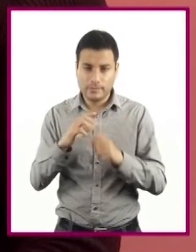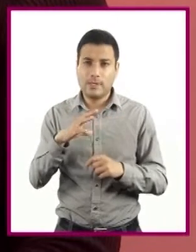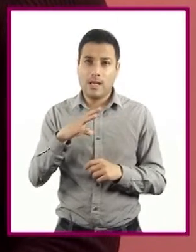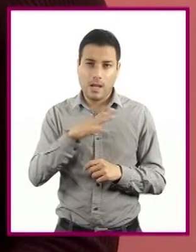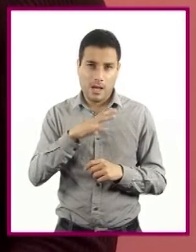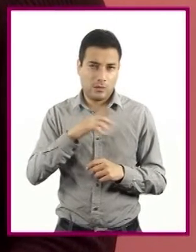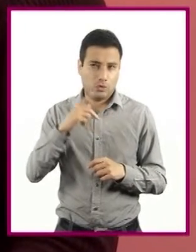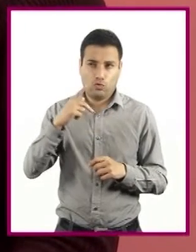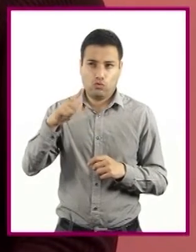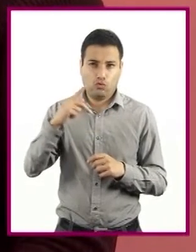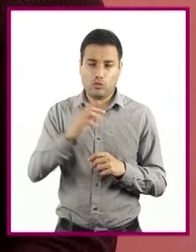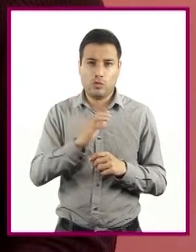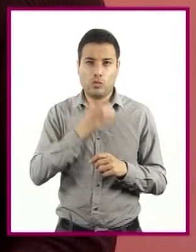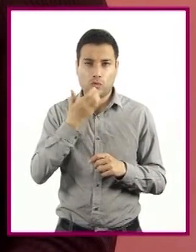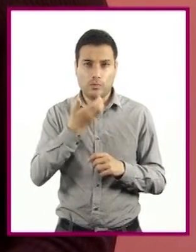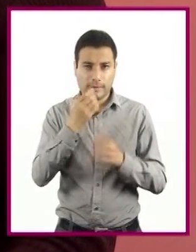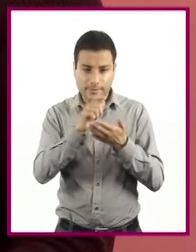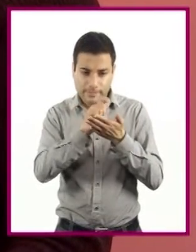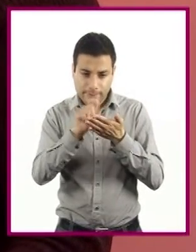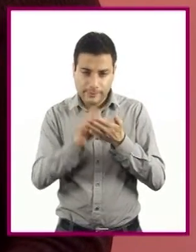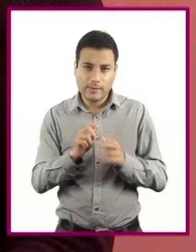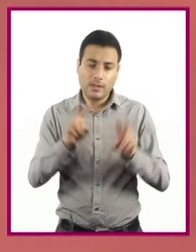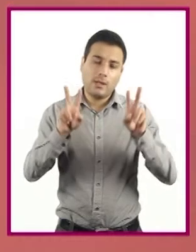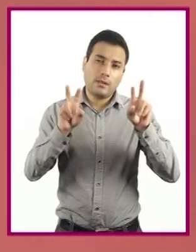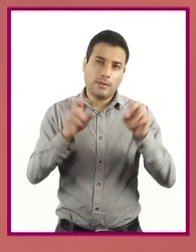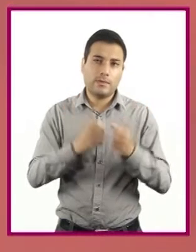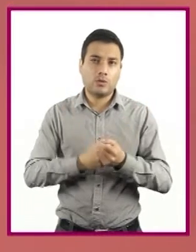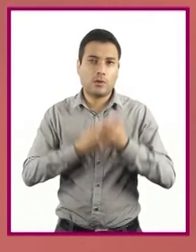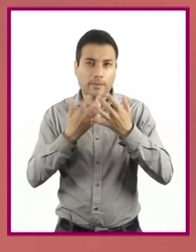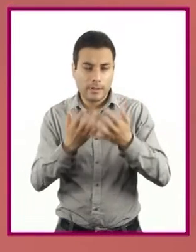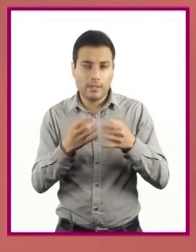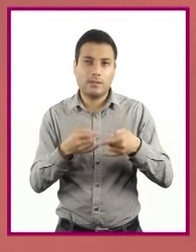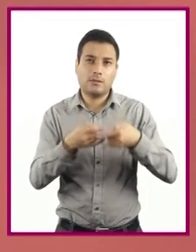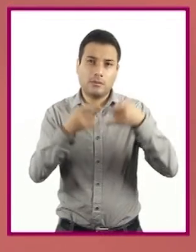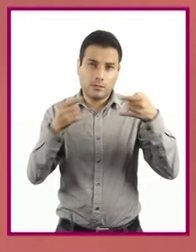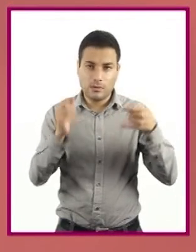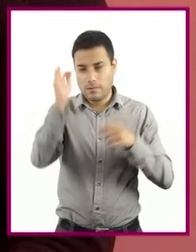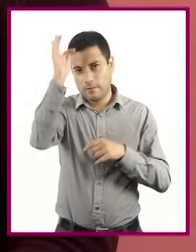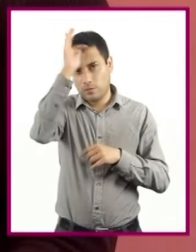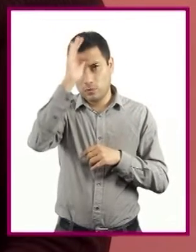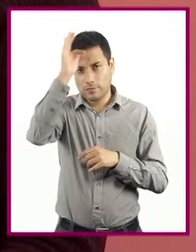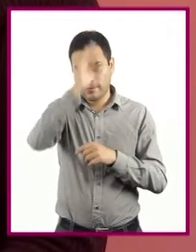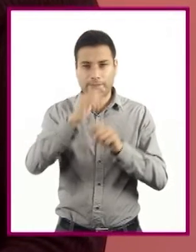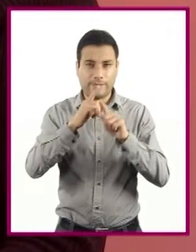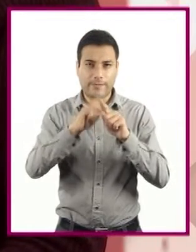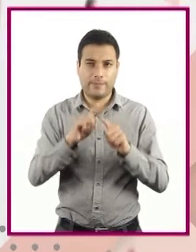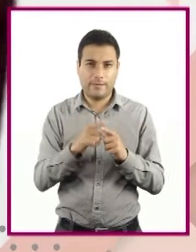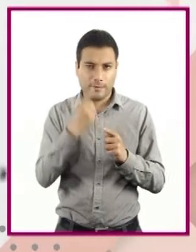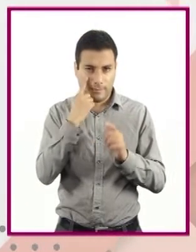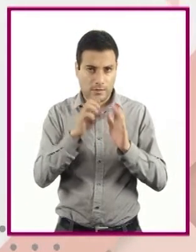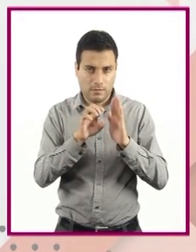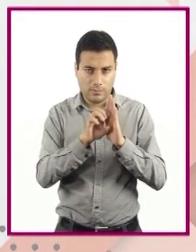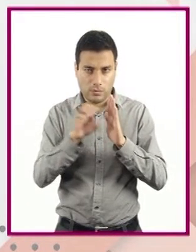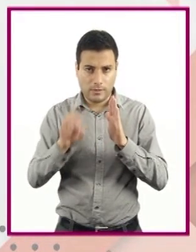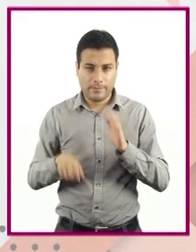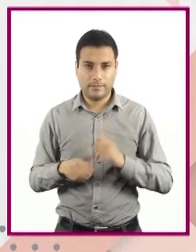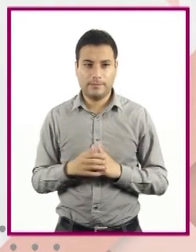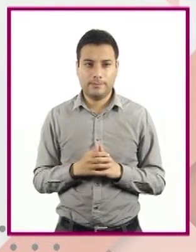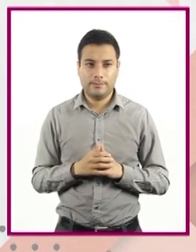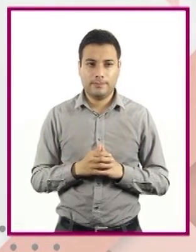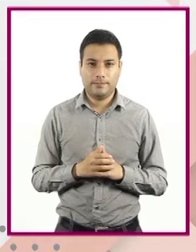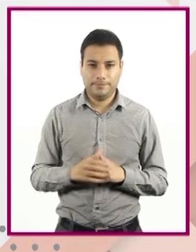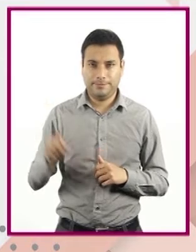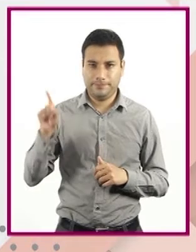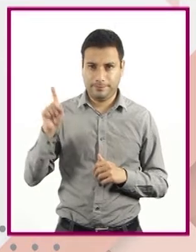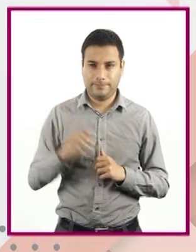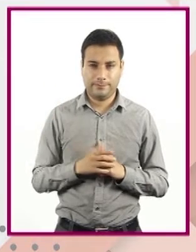en los textos antiguos sobre poesía, historiografía, filosofía y muchos más. Por ejemplo, He zhou